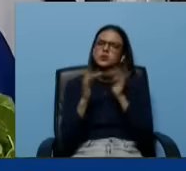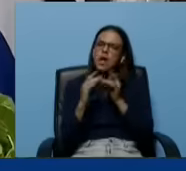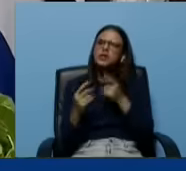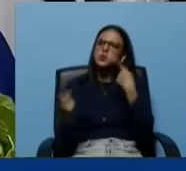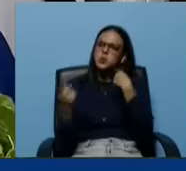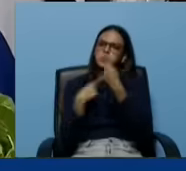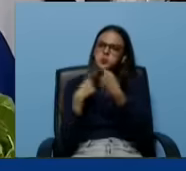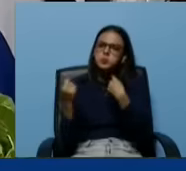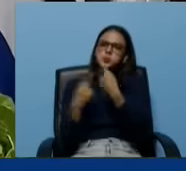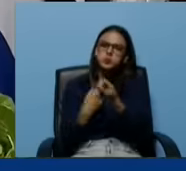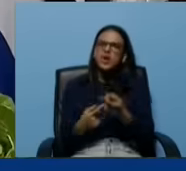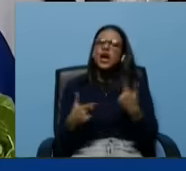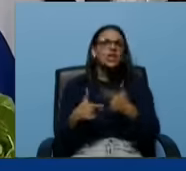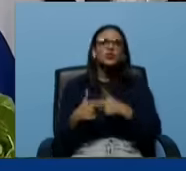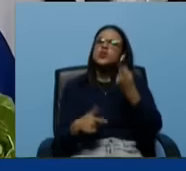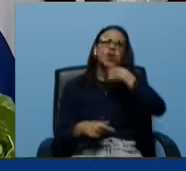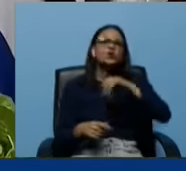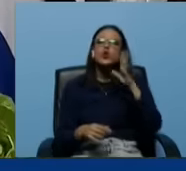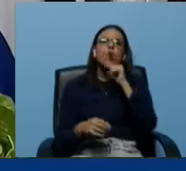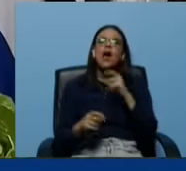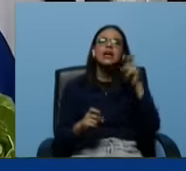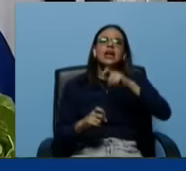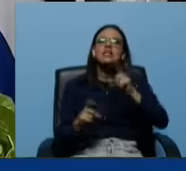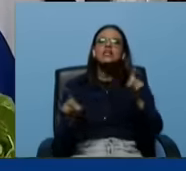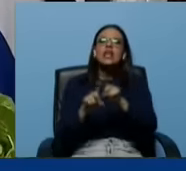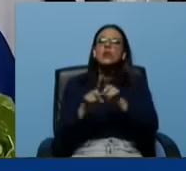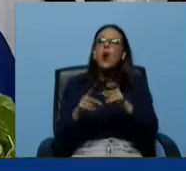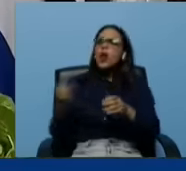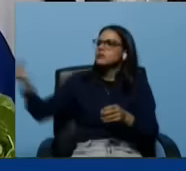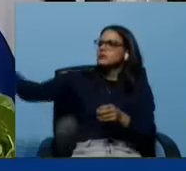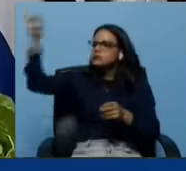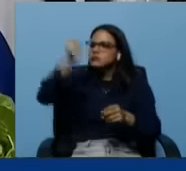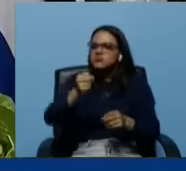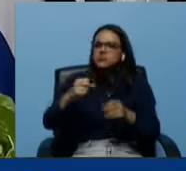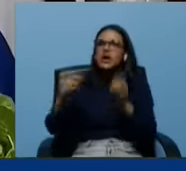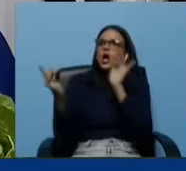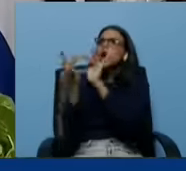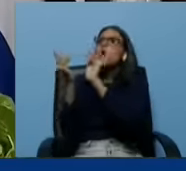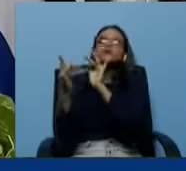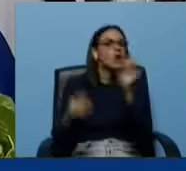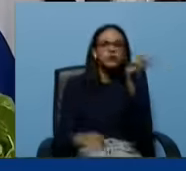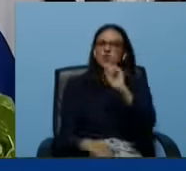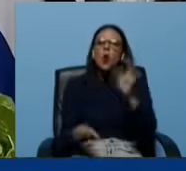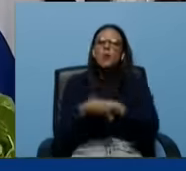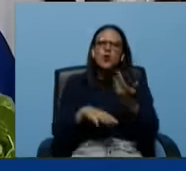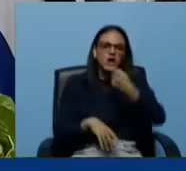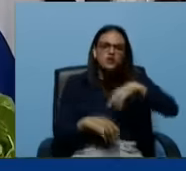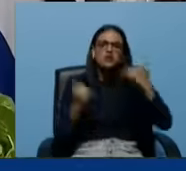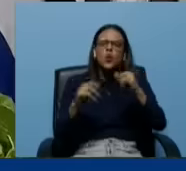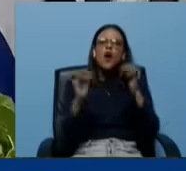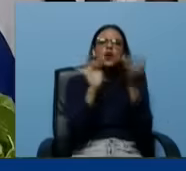Entonces, no necesitamos intermediario nosotros, ni le pedimos a Lula que fuera intermediario.